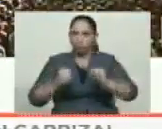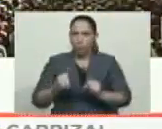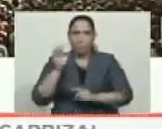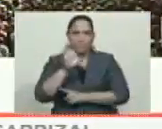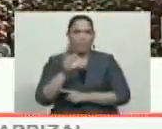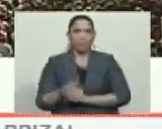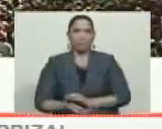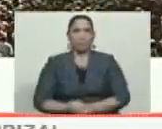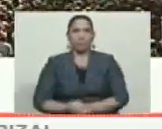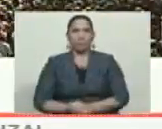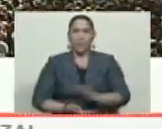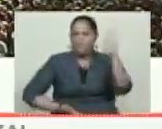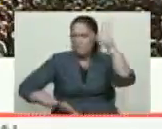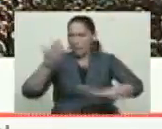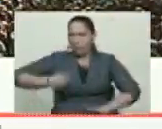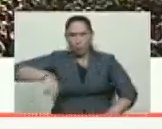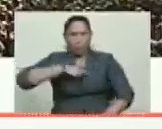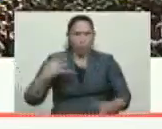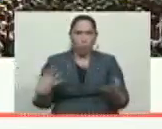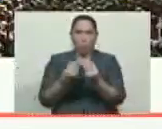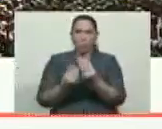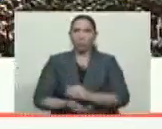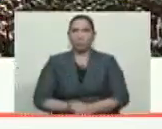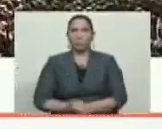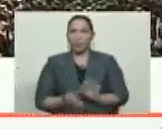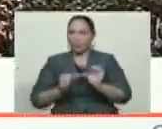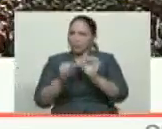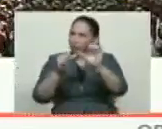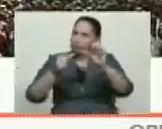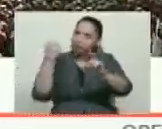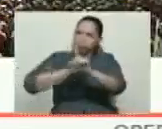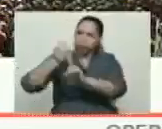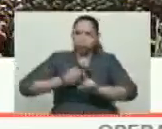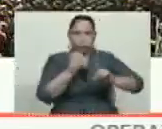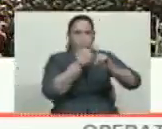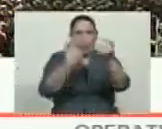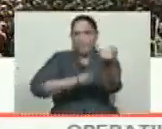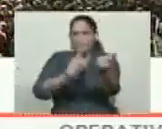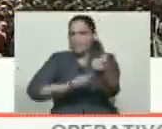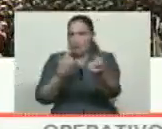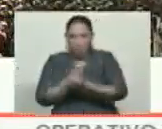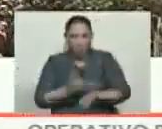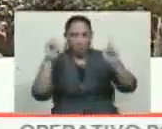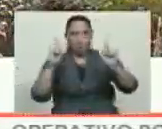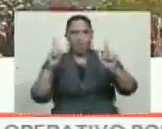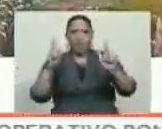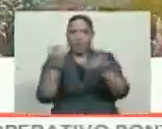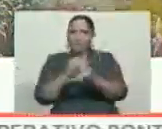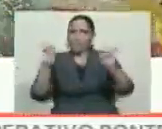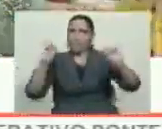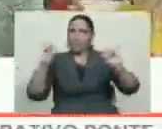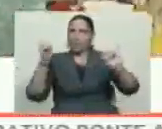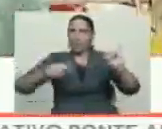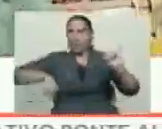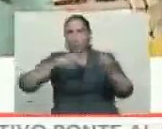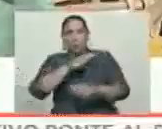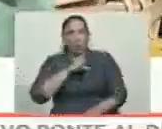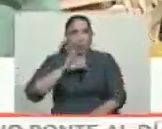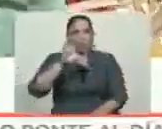patria. Vamos nosotros juntos a seguir luchando como hermanos por la libertad, por la independencia, por la